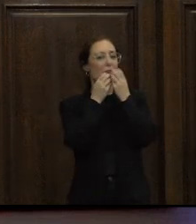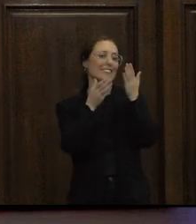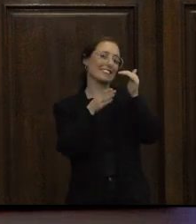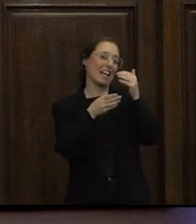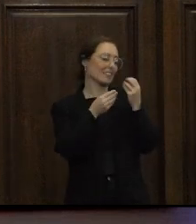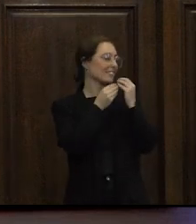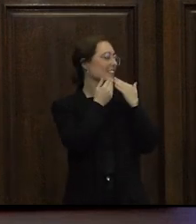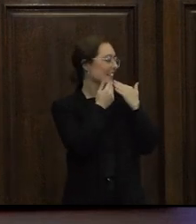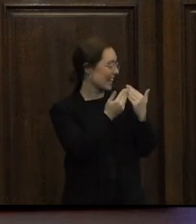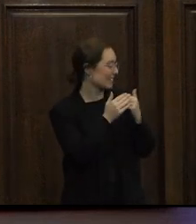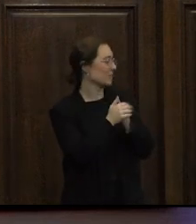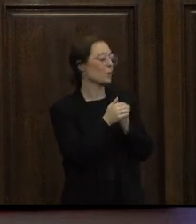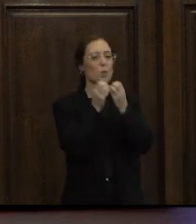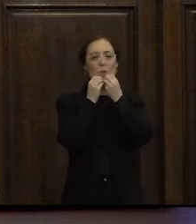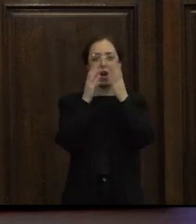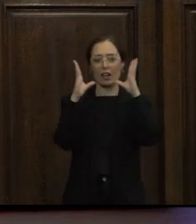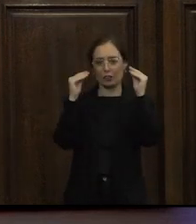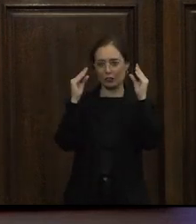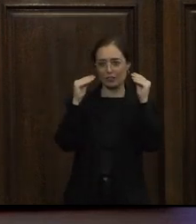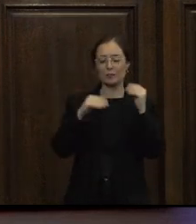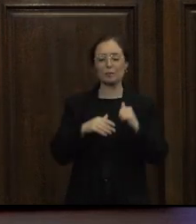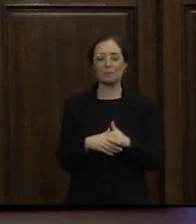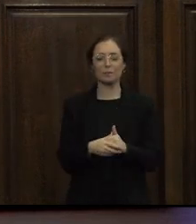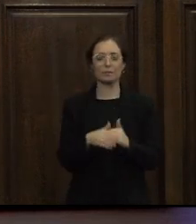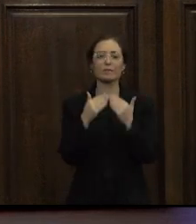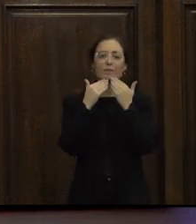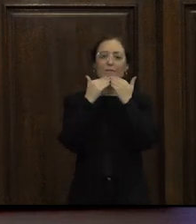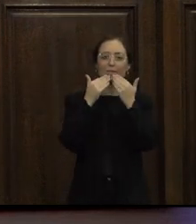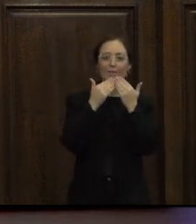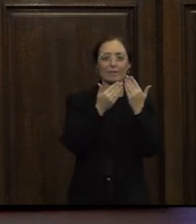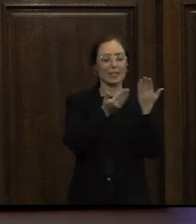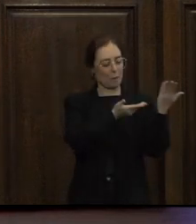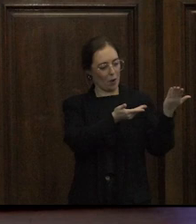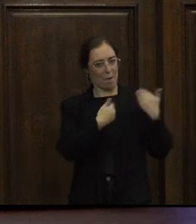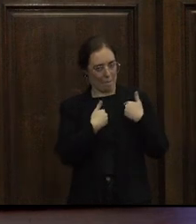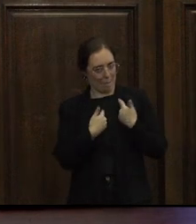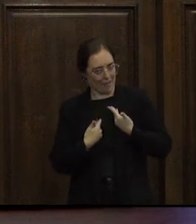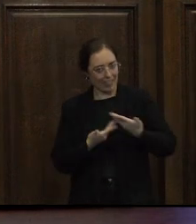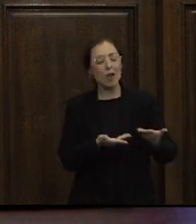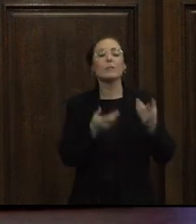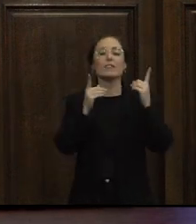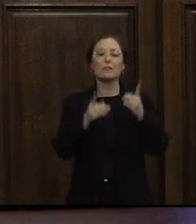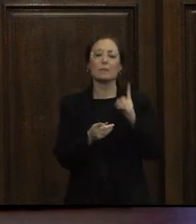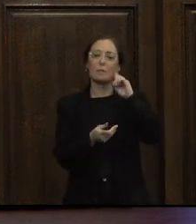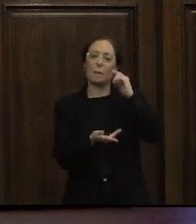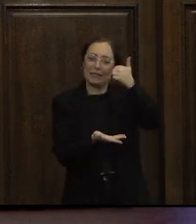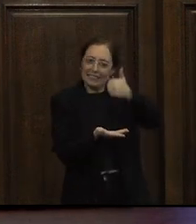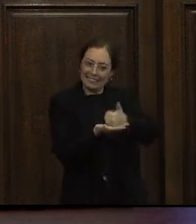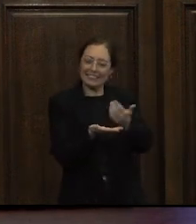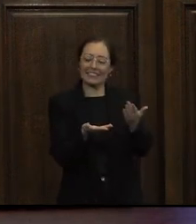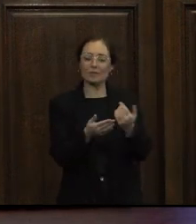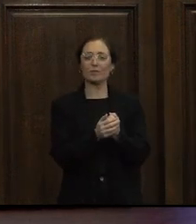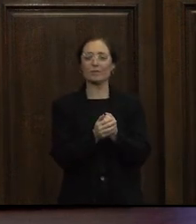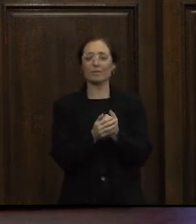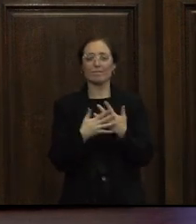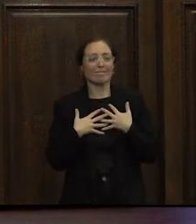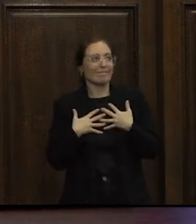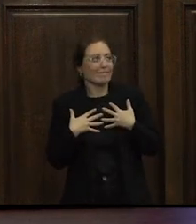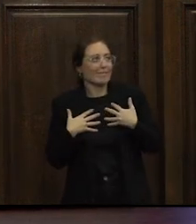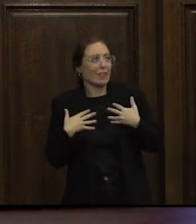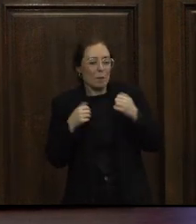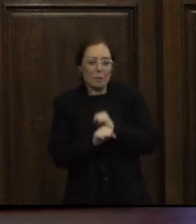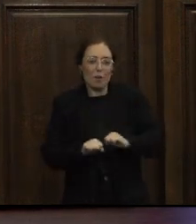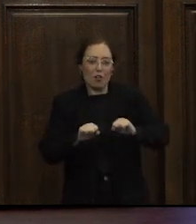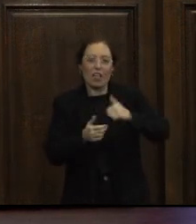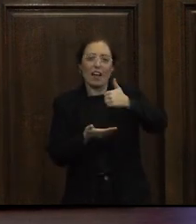gracias. Buenas noches. Gracias por la invitación, gracias por la presencia. Realmente es una alegría estar